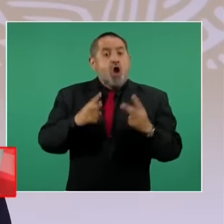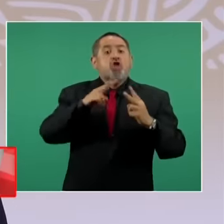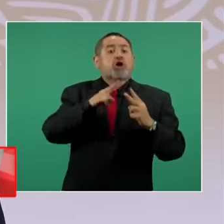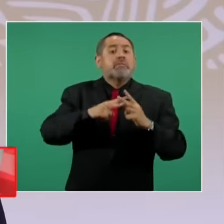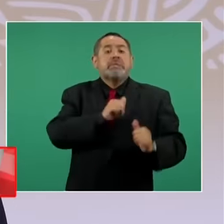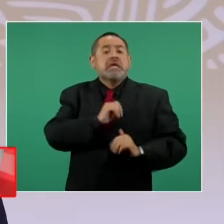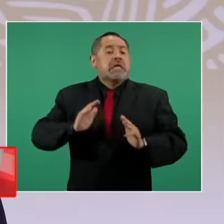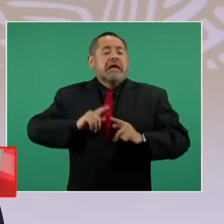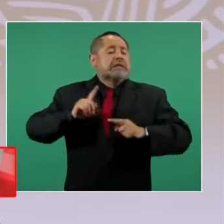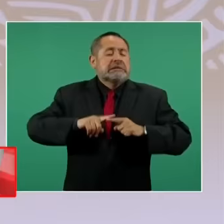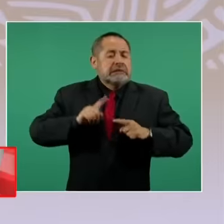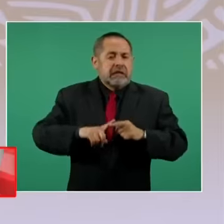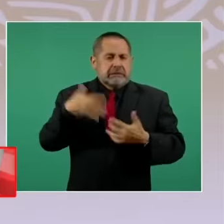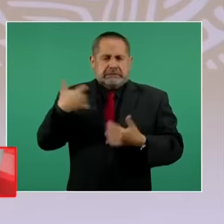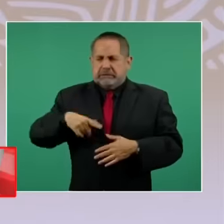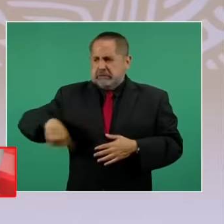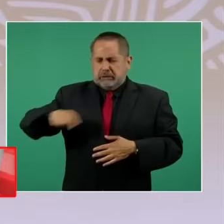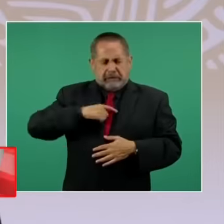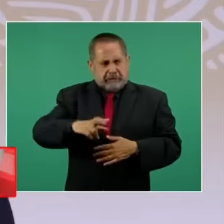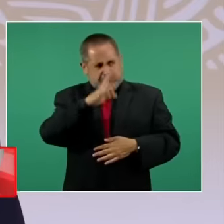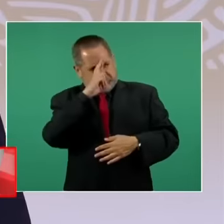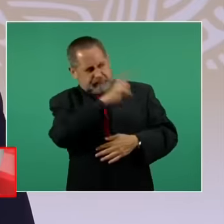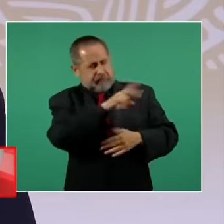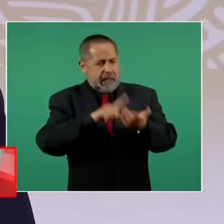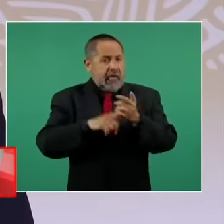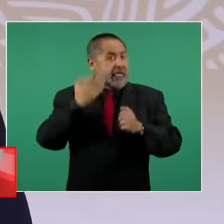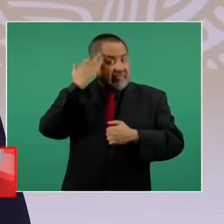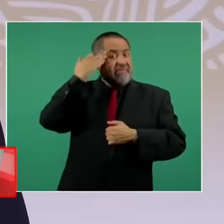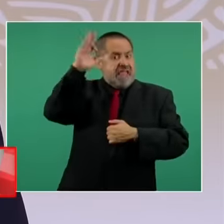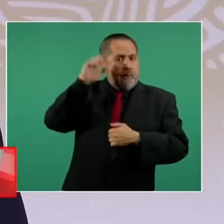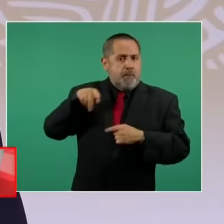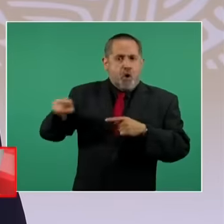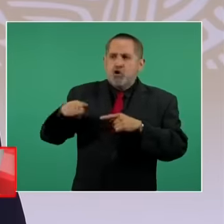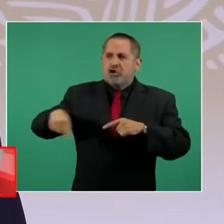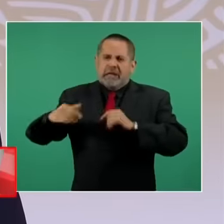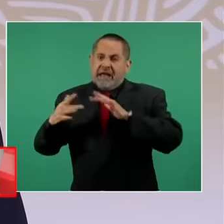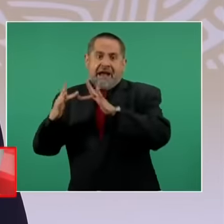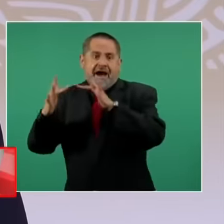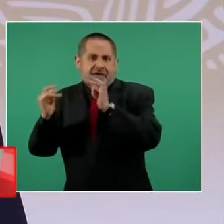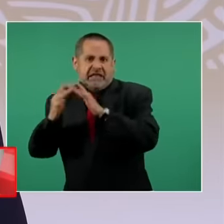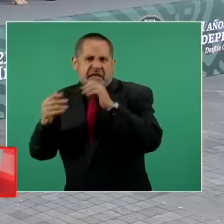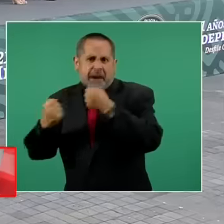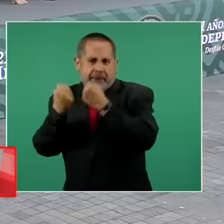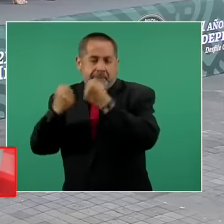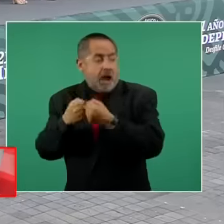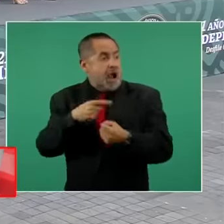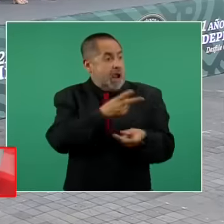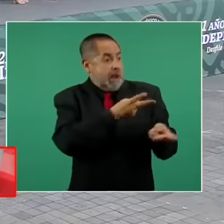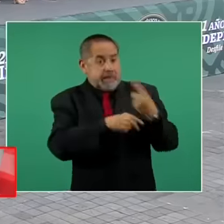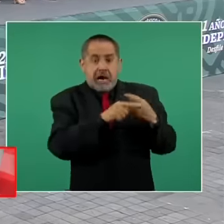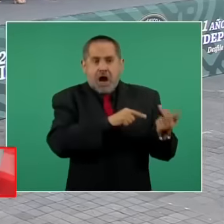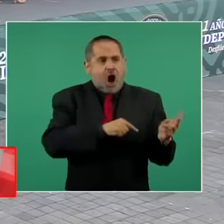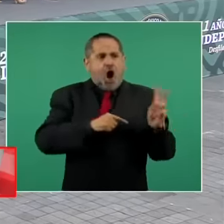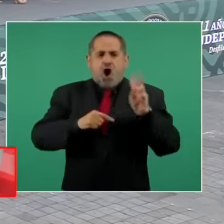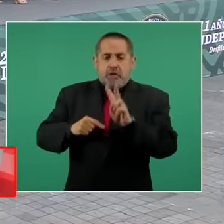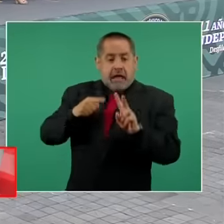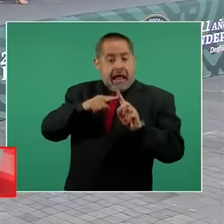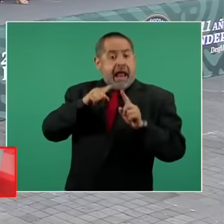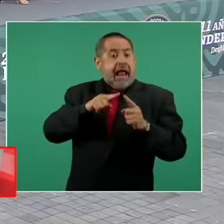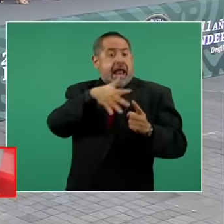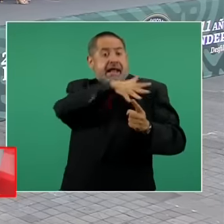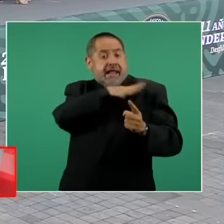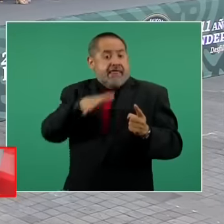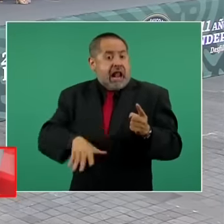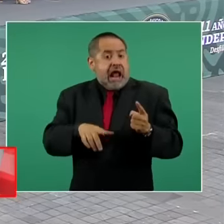mexicanos, veteranos de la Guerra de la Reforma y la contienda contra el Imperio francés, llegaron a ostentar los grados de general de brigada del